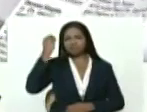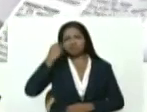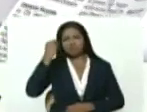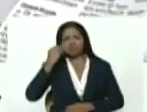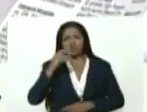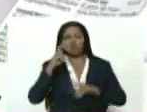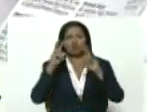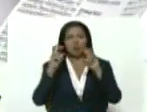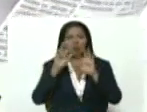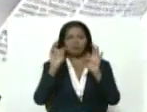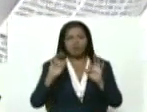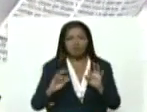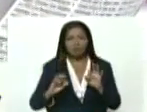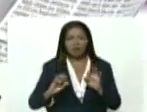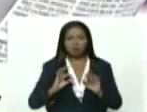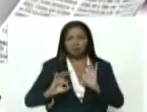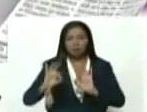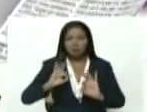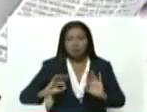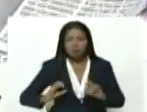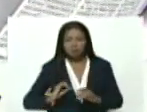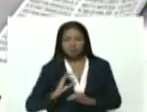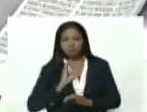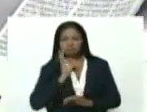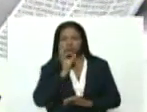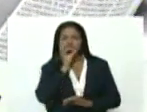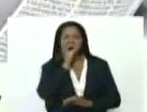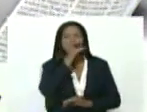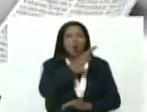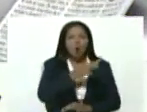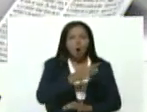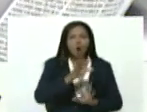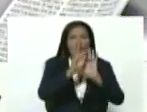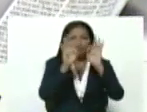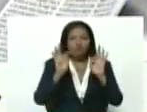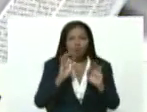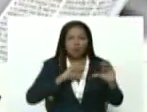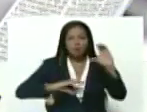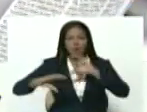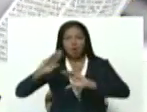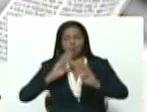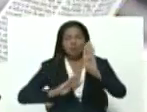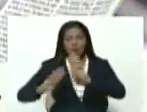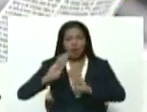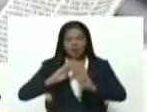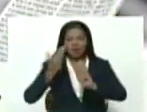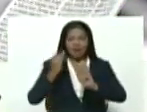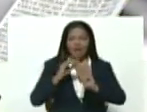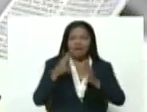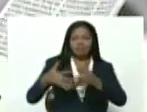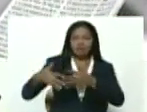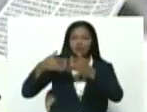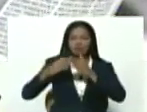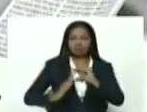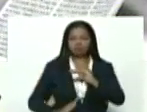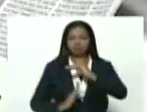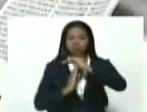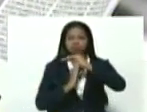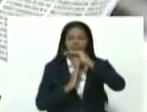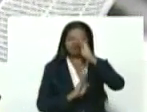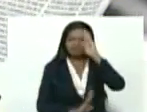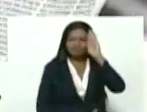nuevo germen letal fue creado como arma biológica por Estados Unidos para frenar